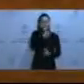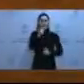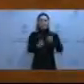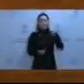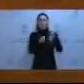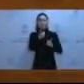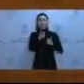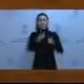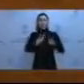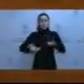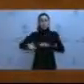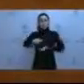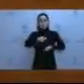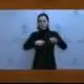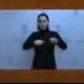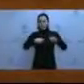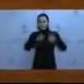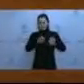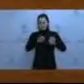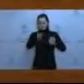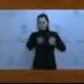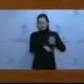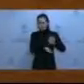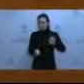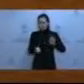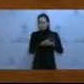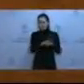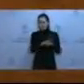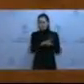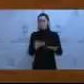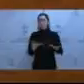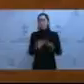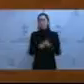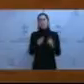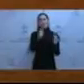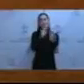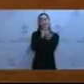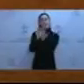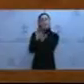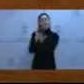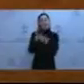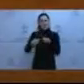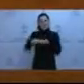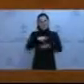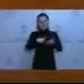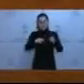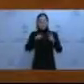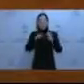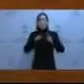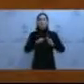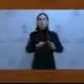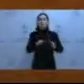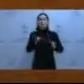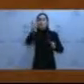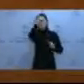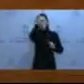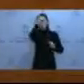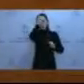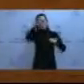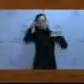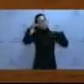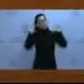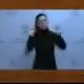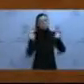acreedores. Me ha parecido entenderle. Estamos hablando con los acreedores y depende en gran medida de lo que decían los acreedores. Coño, los acreedores lo que querrán